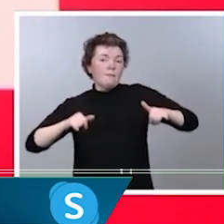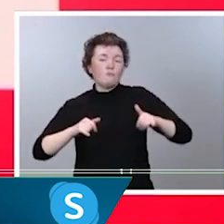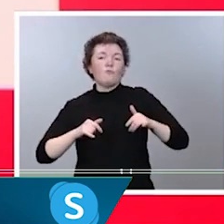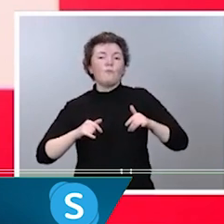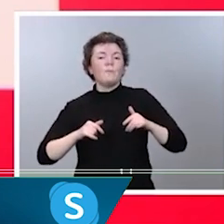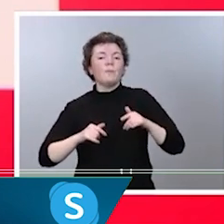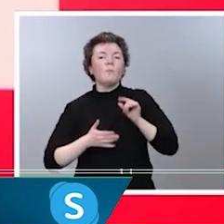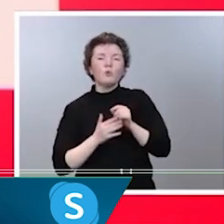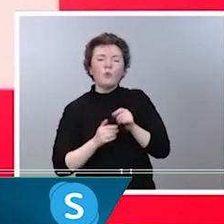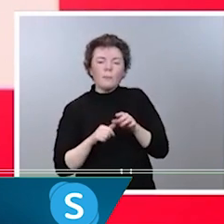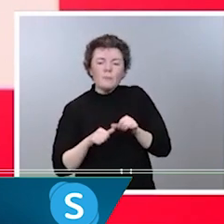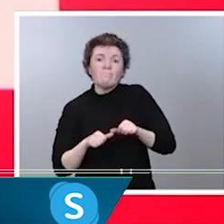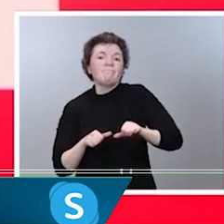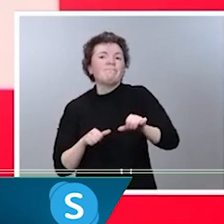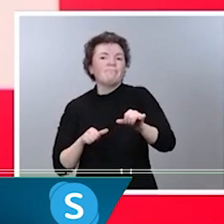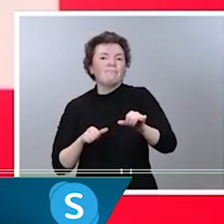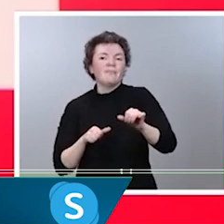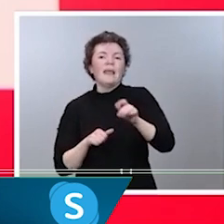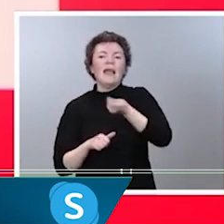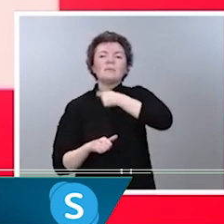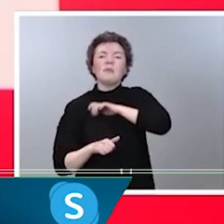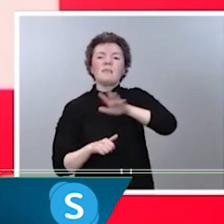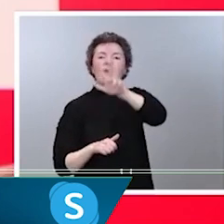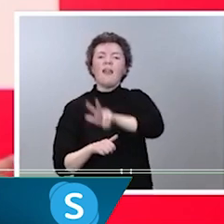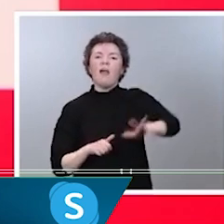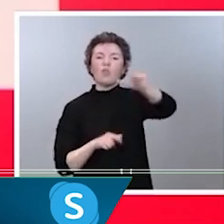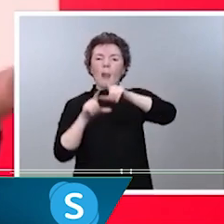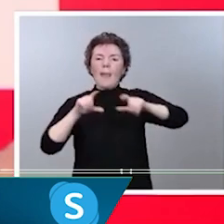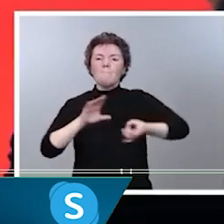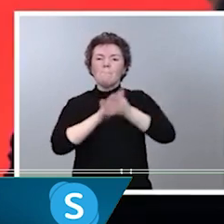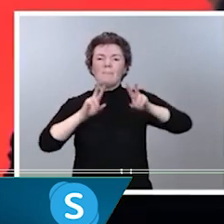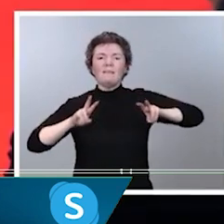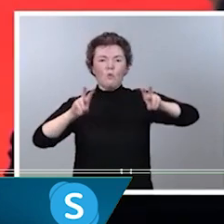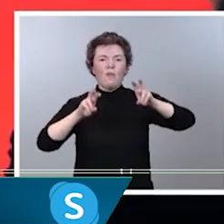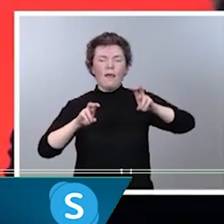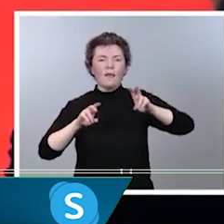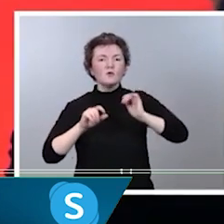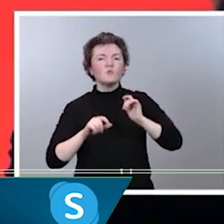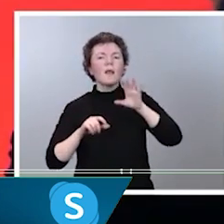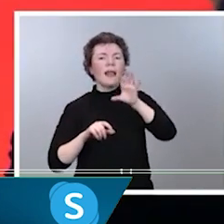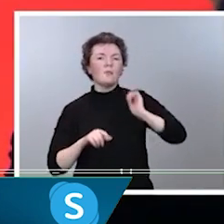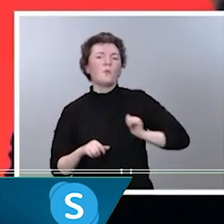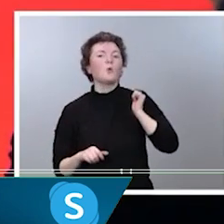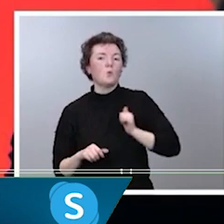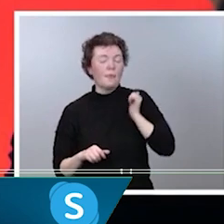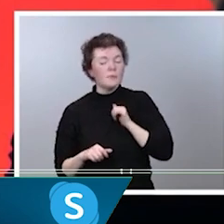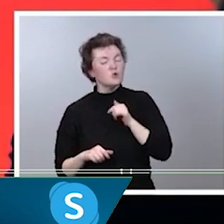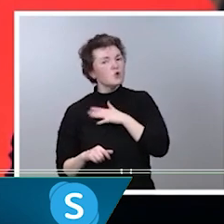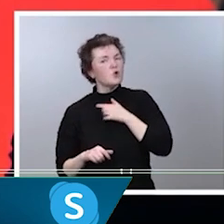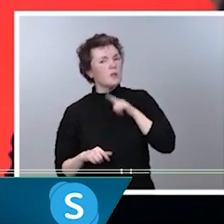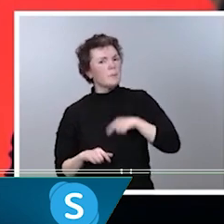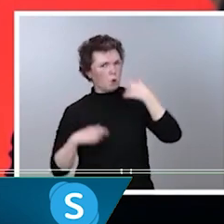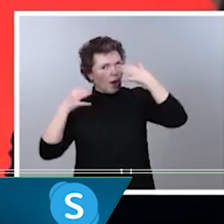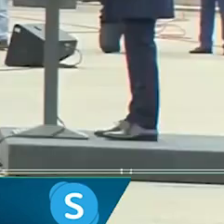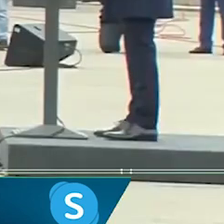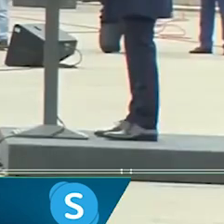trimestre ya pone manifiesto que en términos de creación de empleo, si tú quitas Madrid, en España no se estén generando nuevos puestos de trabajo y no